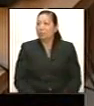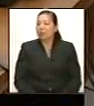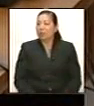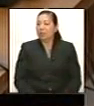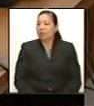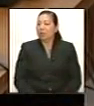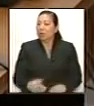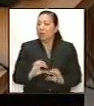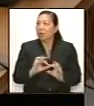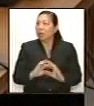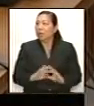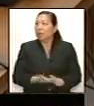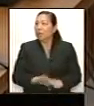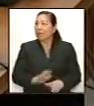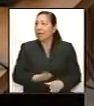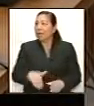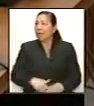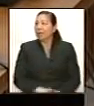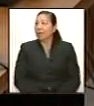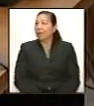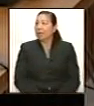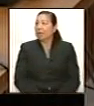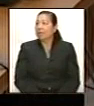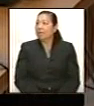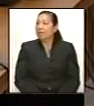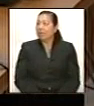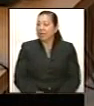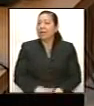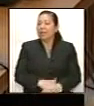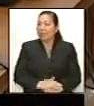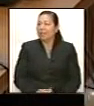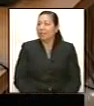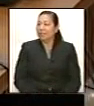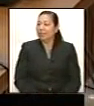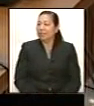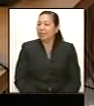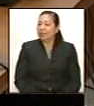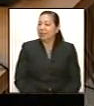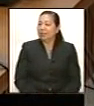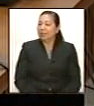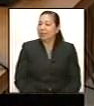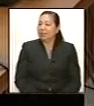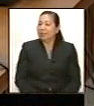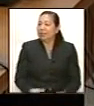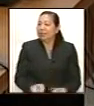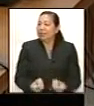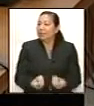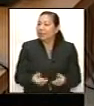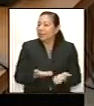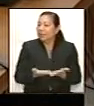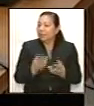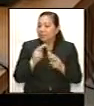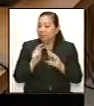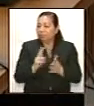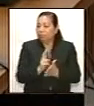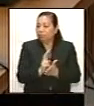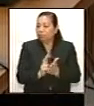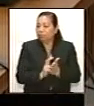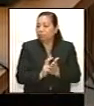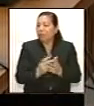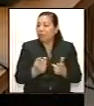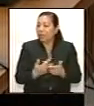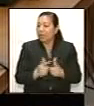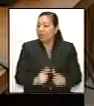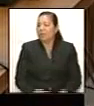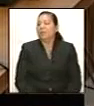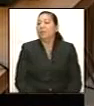en grupos secretos, ¿no? Tenemos hasta bolsa también feminista de trabajo, tenemos, como colectivo audiovisual, tenemos medios libres